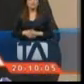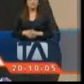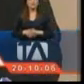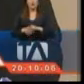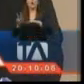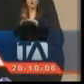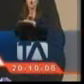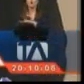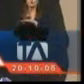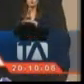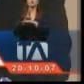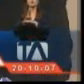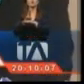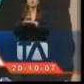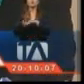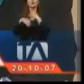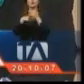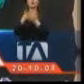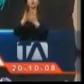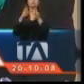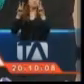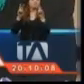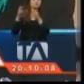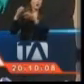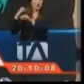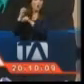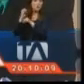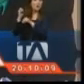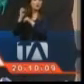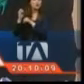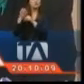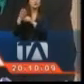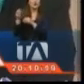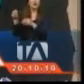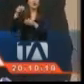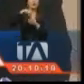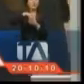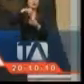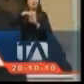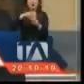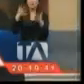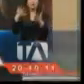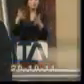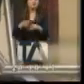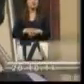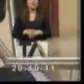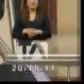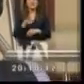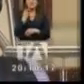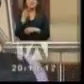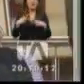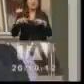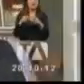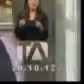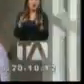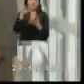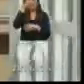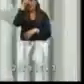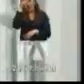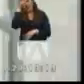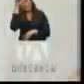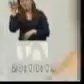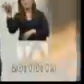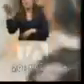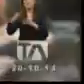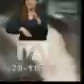instrumentos, aquellas obligaciones no incluidas actualmente. No dio una sola cifra, no dijo